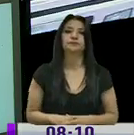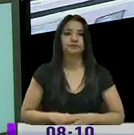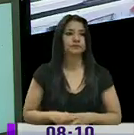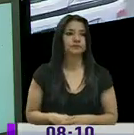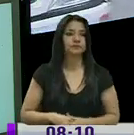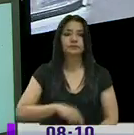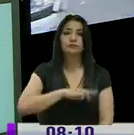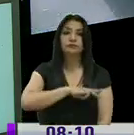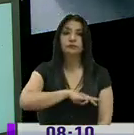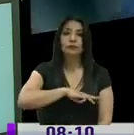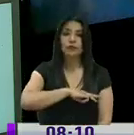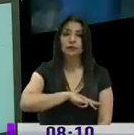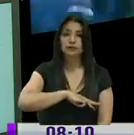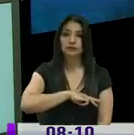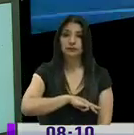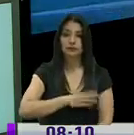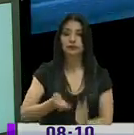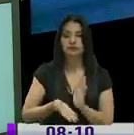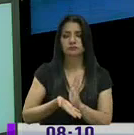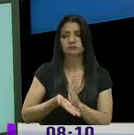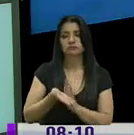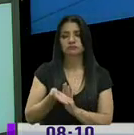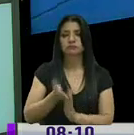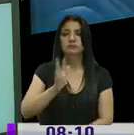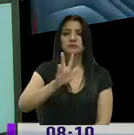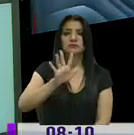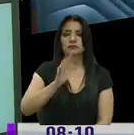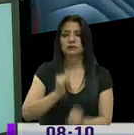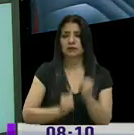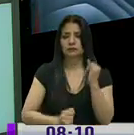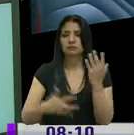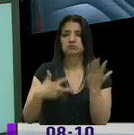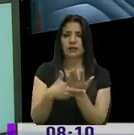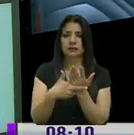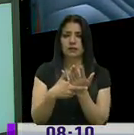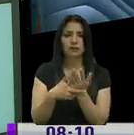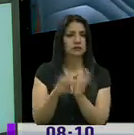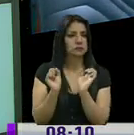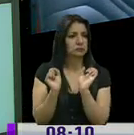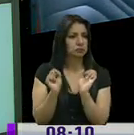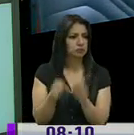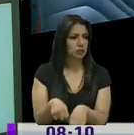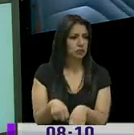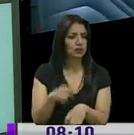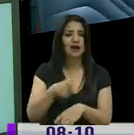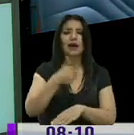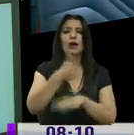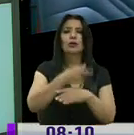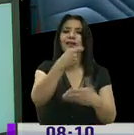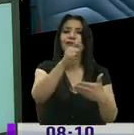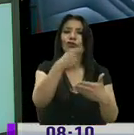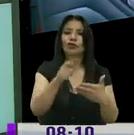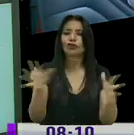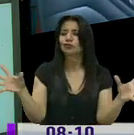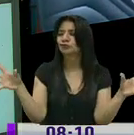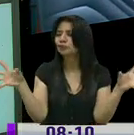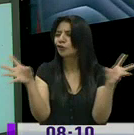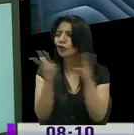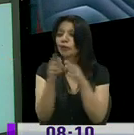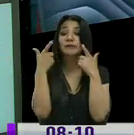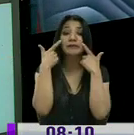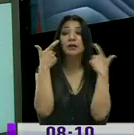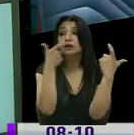municipio porque les van a subir 35 centavos saquen los los auditores y la gente que se encargue de verificar